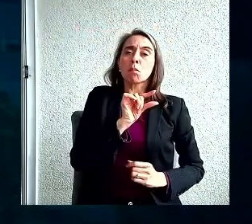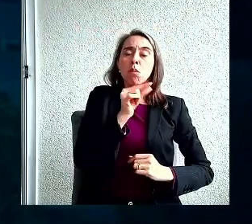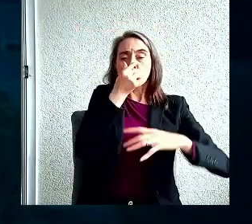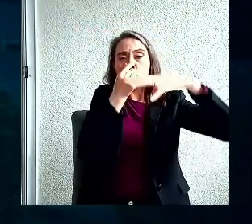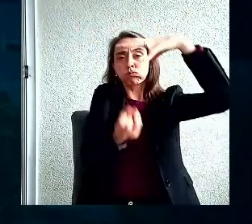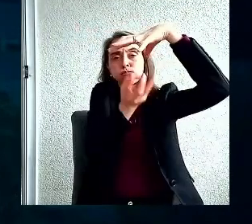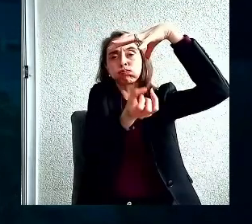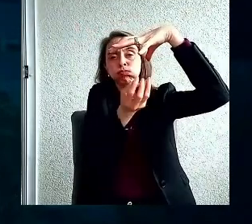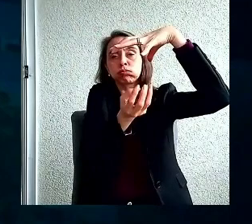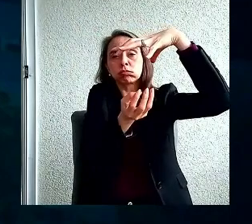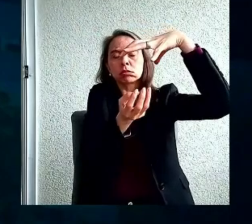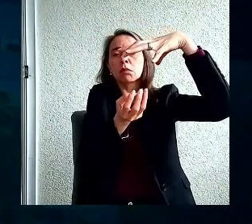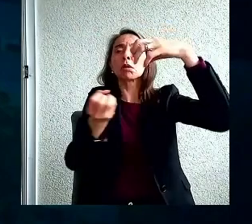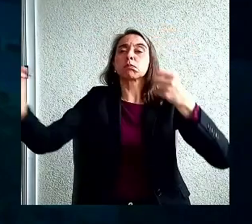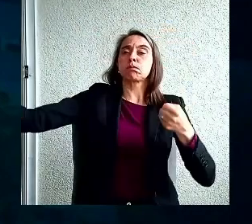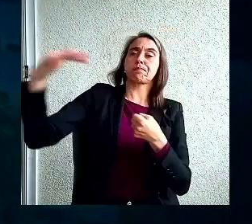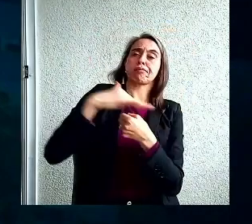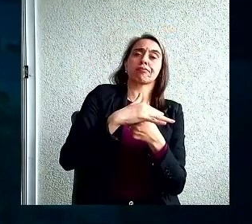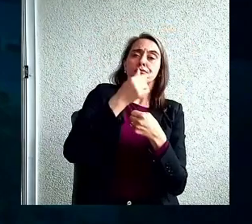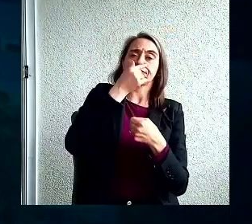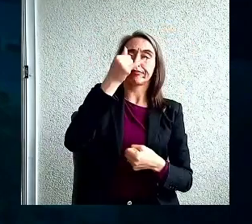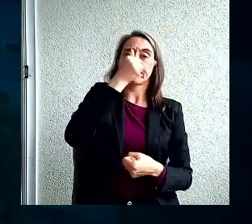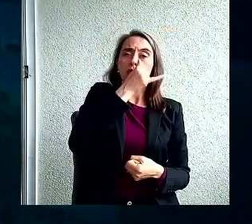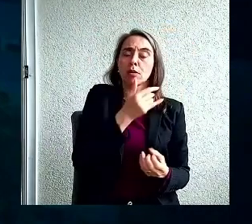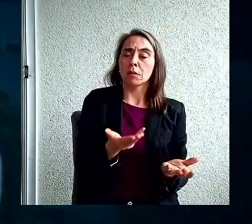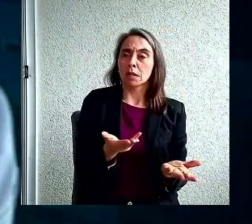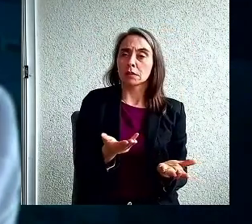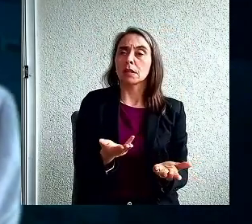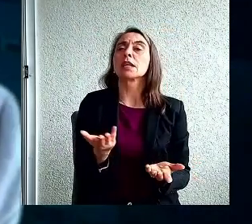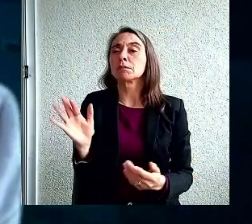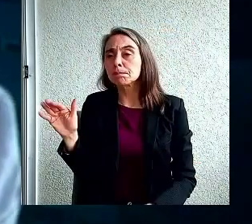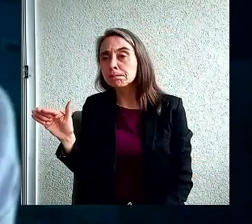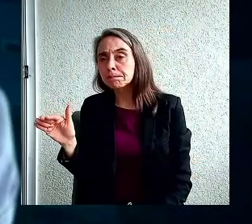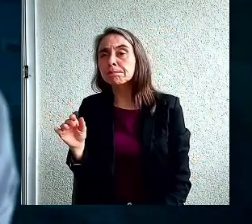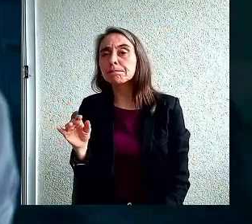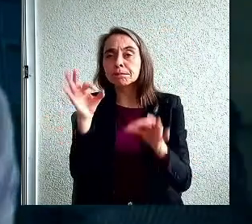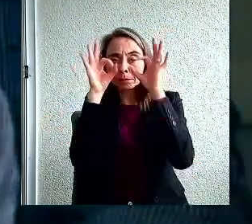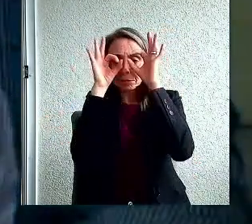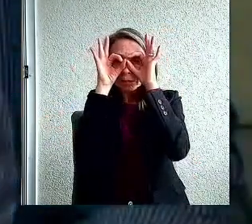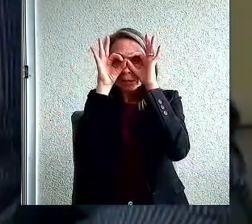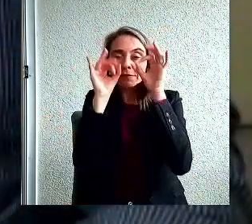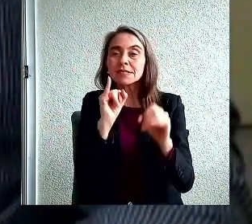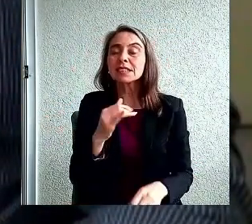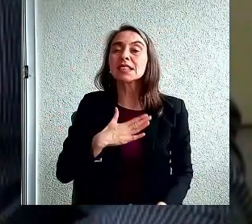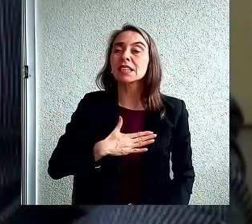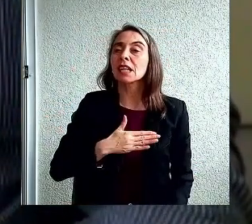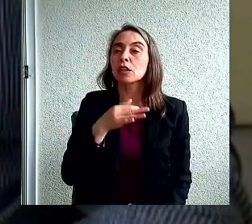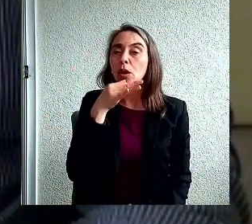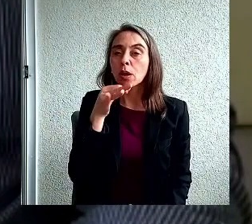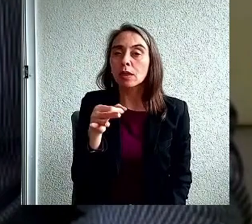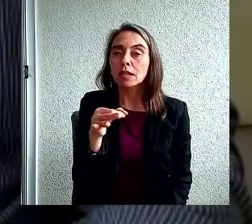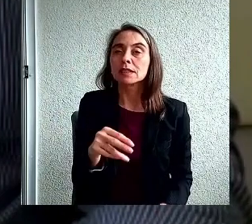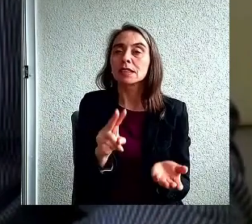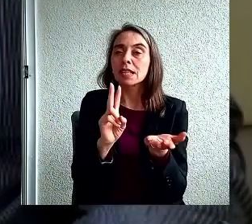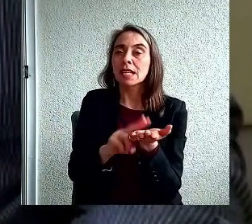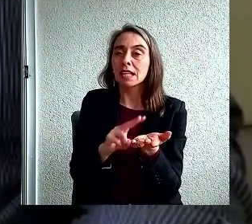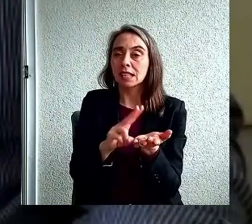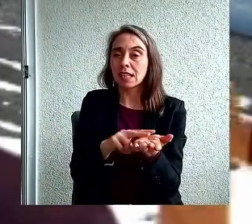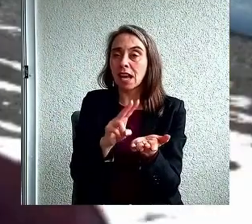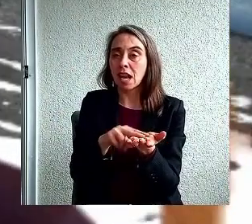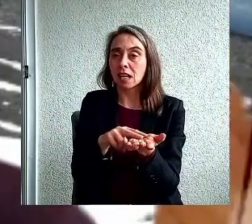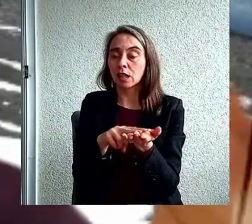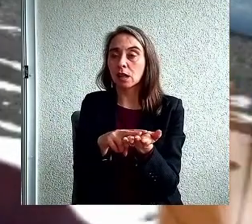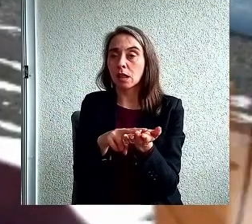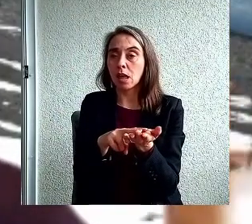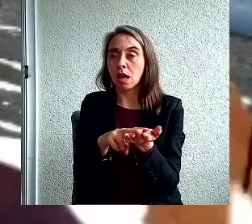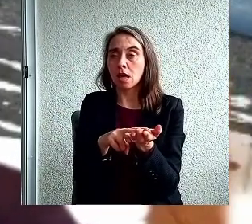gustaría comentar que en realidad es bastante oportuno que lo hagamos porque realmente como país somos uno de los que